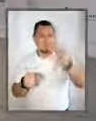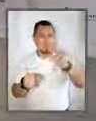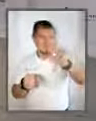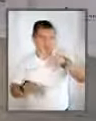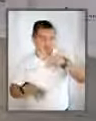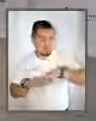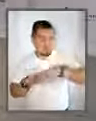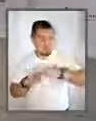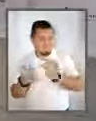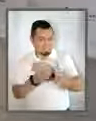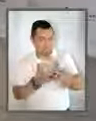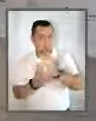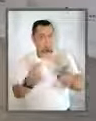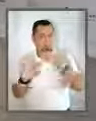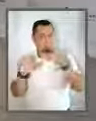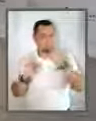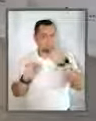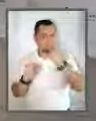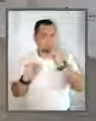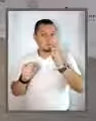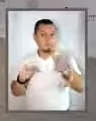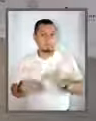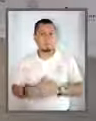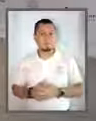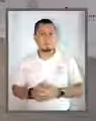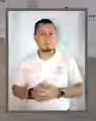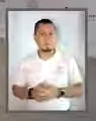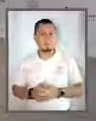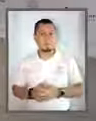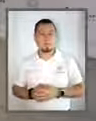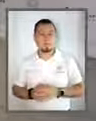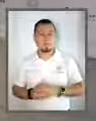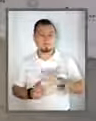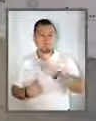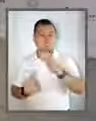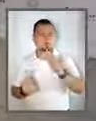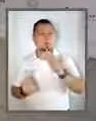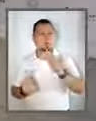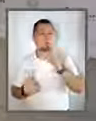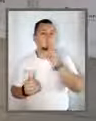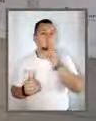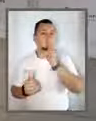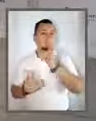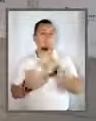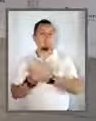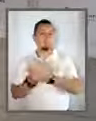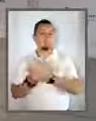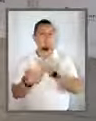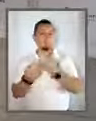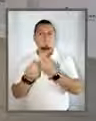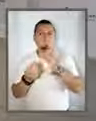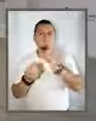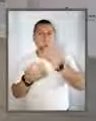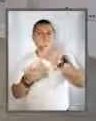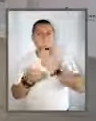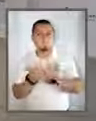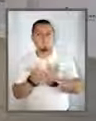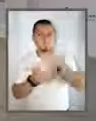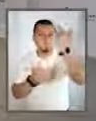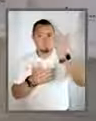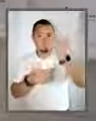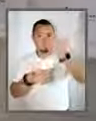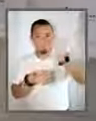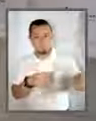cárcel? ¿Hay personas detenidas? Preferiríamos en este momento no anticipar ningún tipo de delito, dado que está haciendo